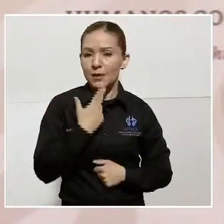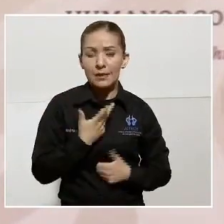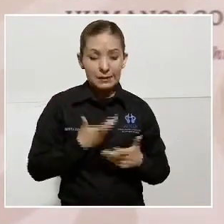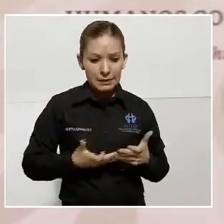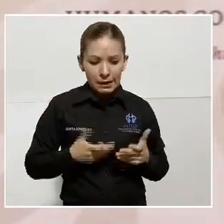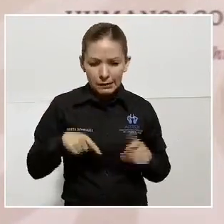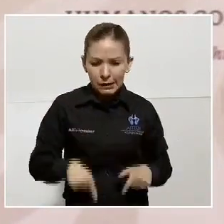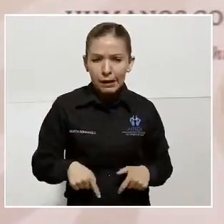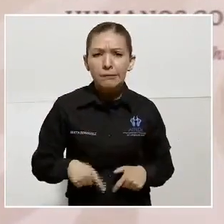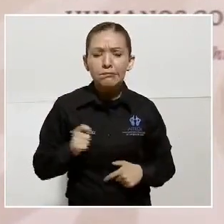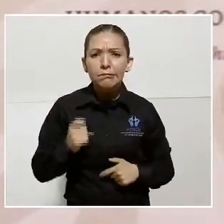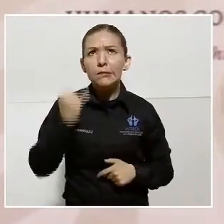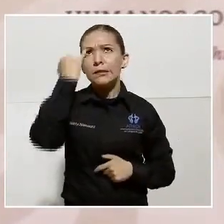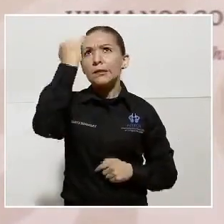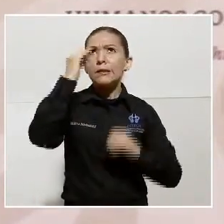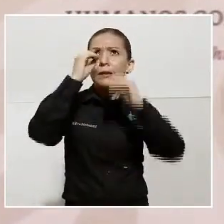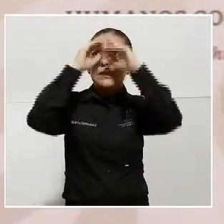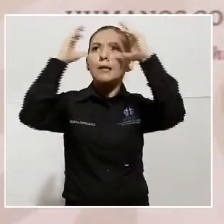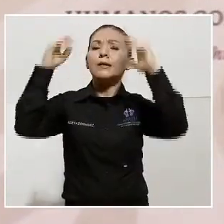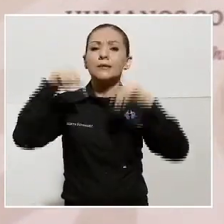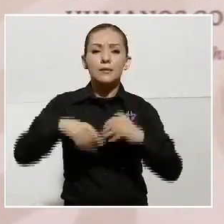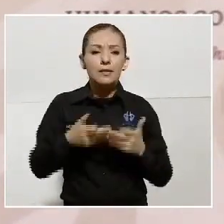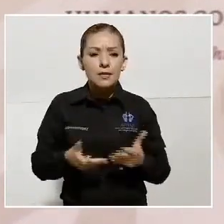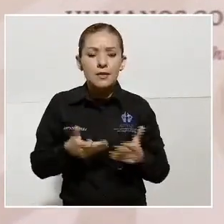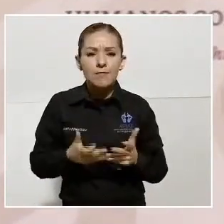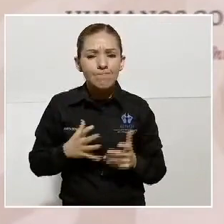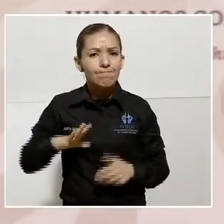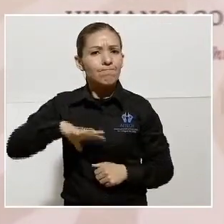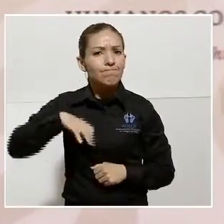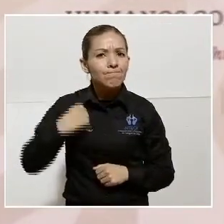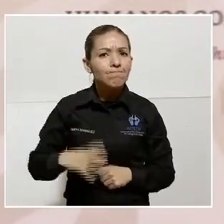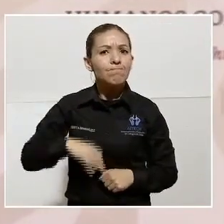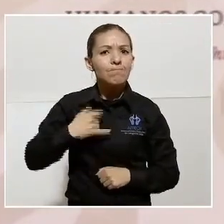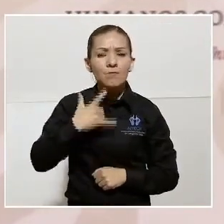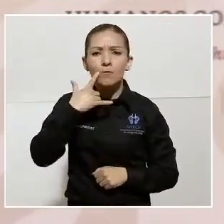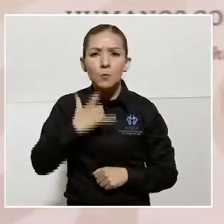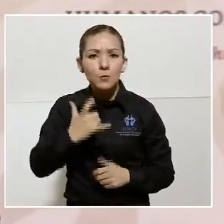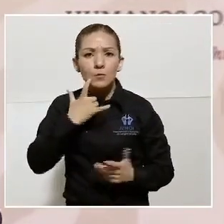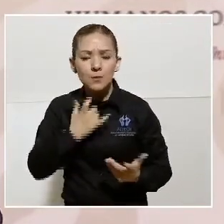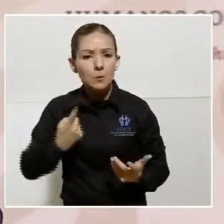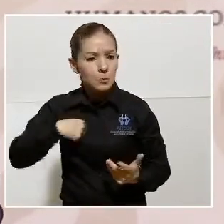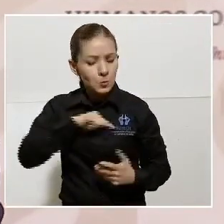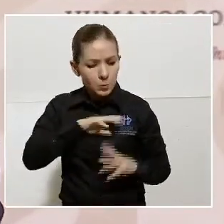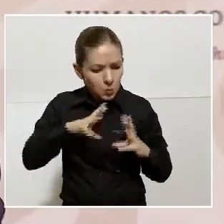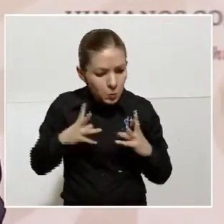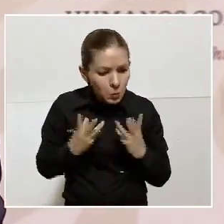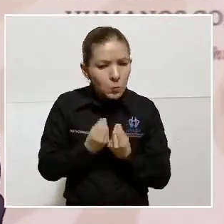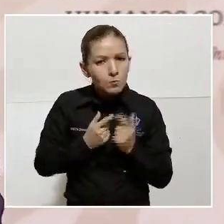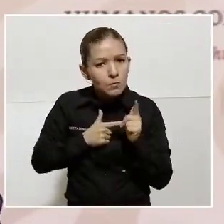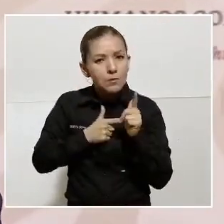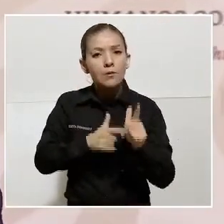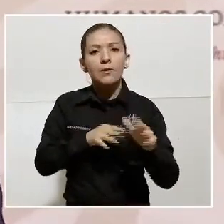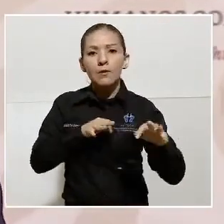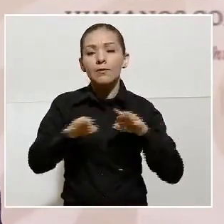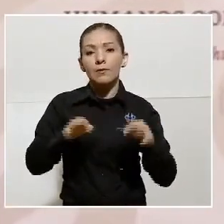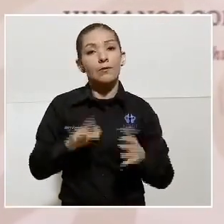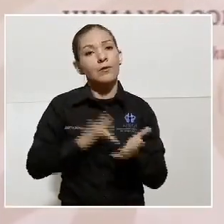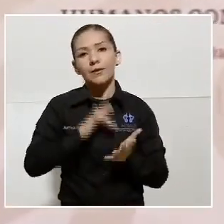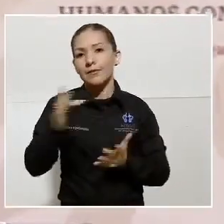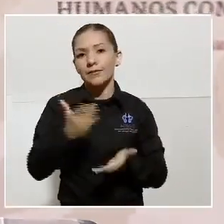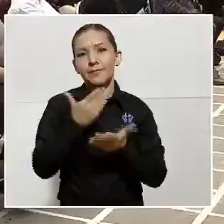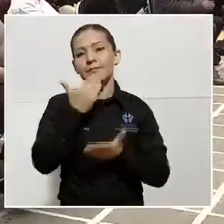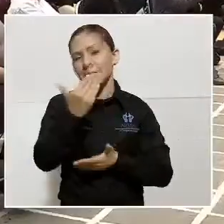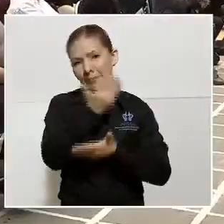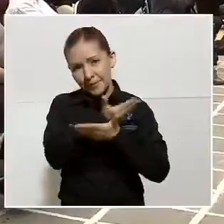ideales y tierra de lucha por la cual estaremos trabajando juntos. Muchísimas gracias, sean ustedes